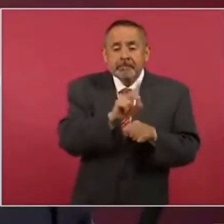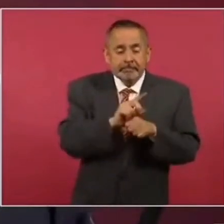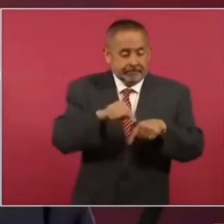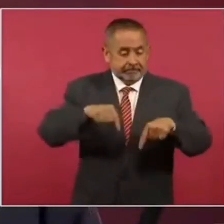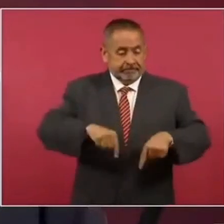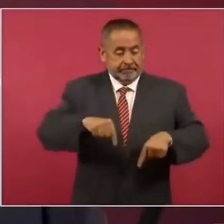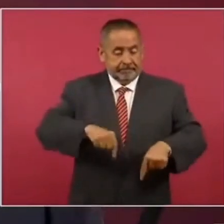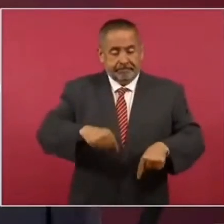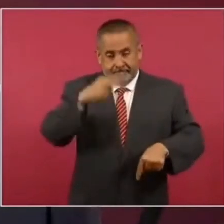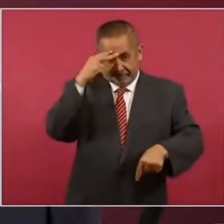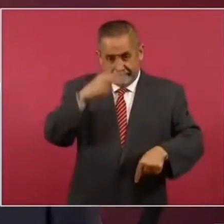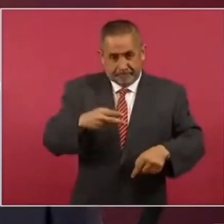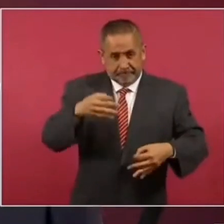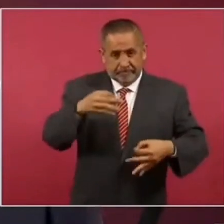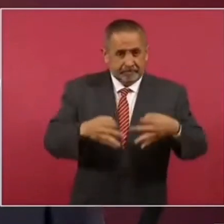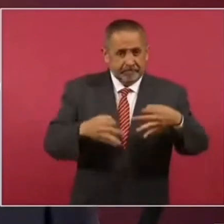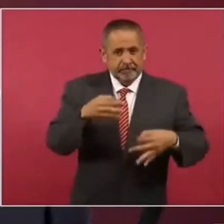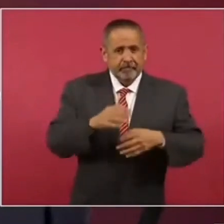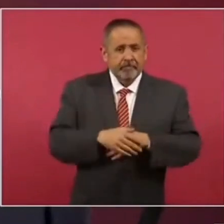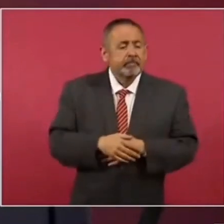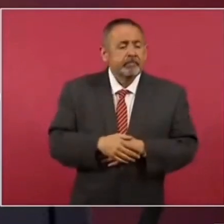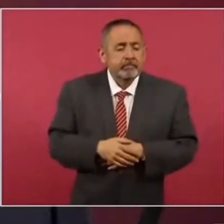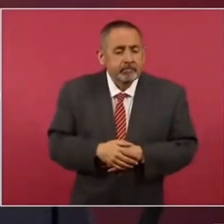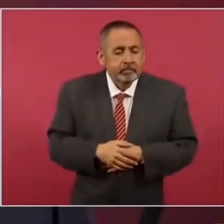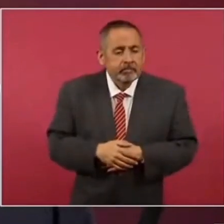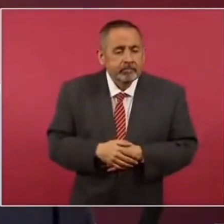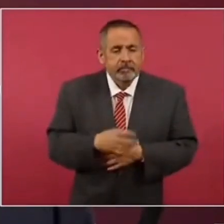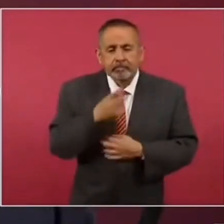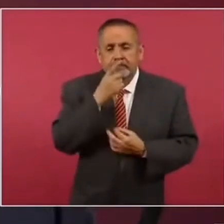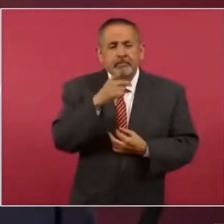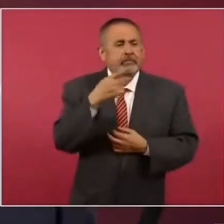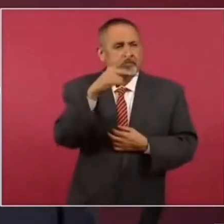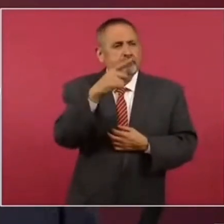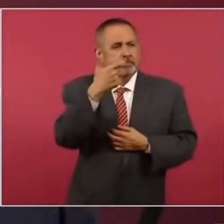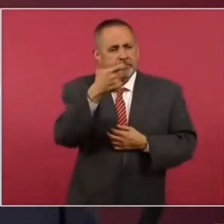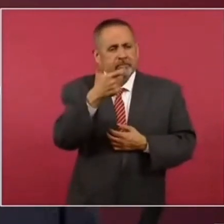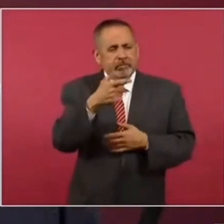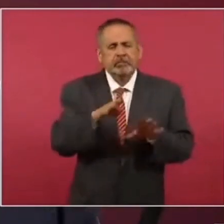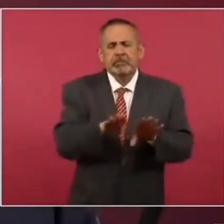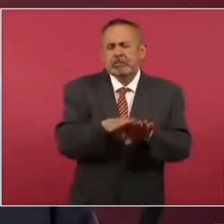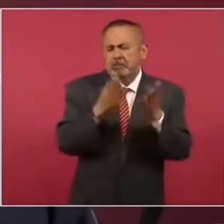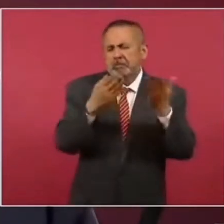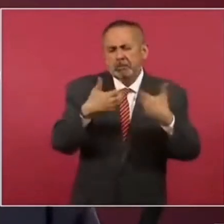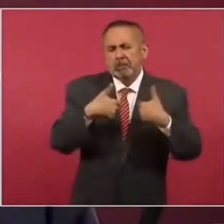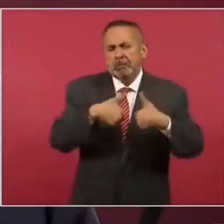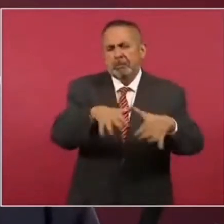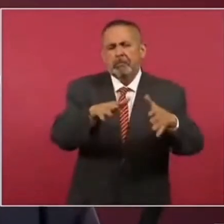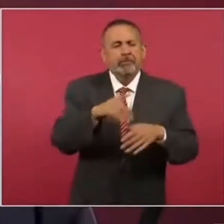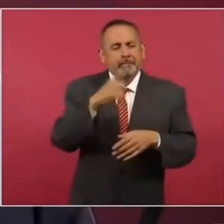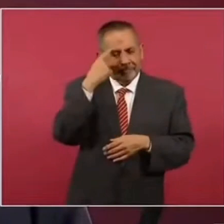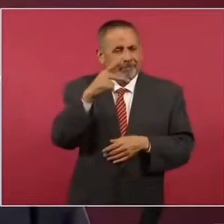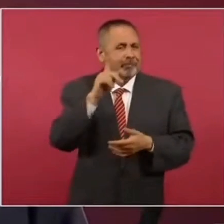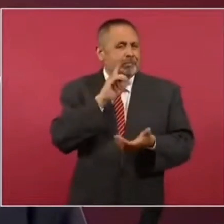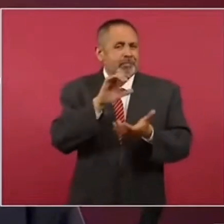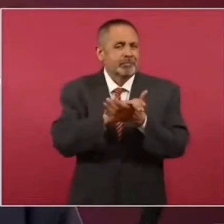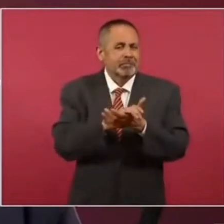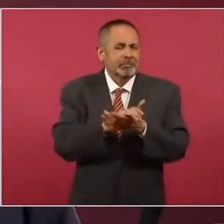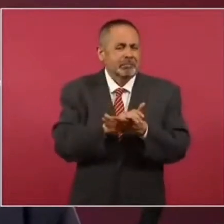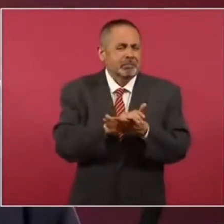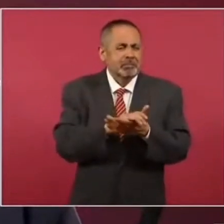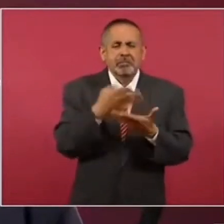aquí el Poder Judicial decide descongelar las cuentas de su esposa.